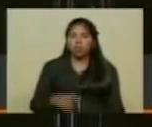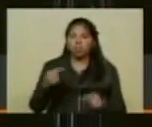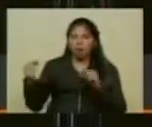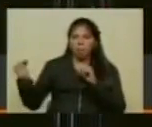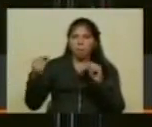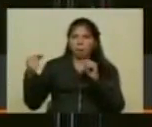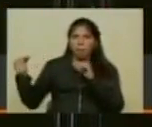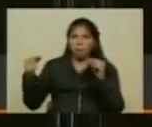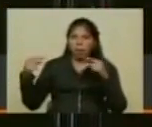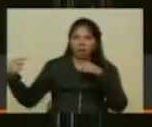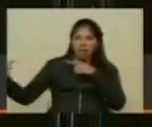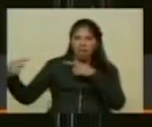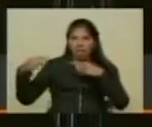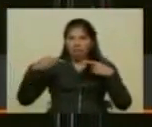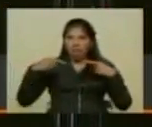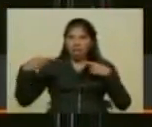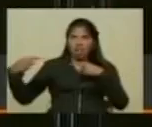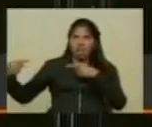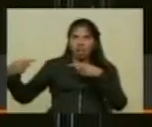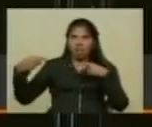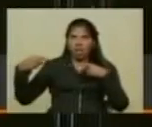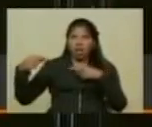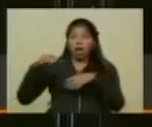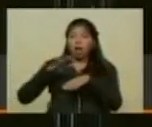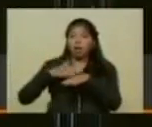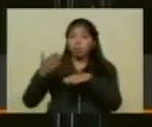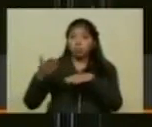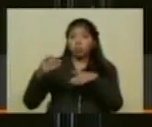dando por los territorios,